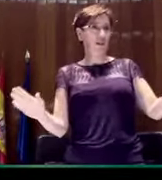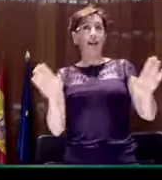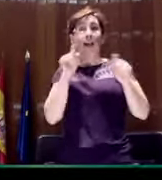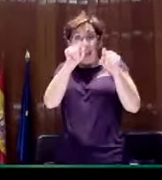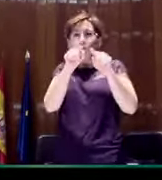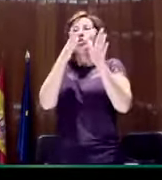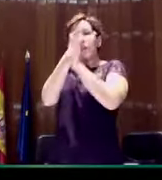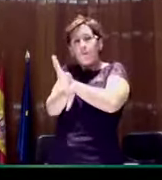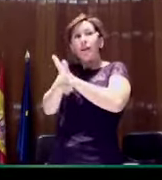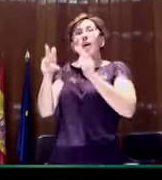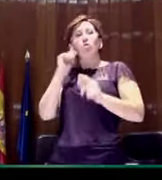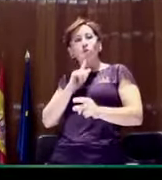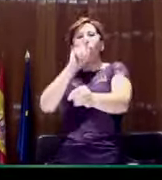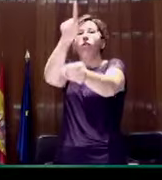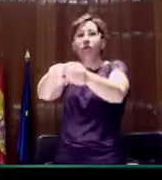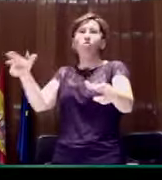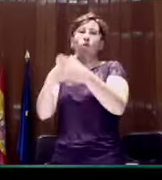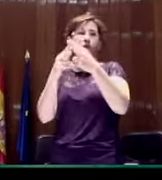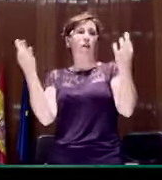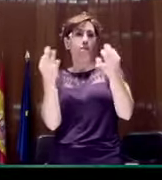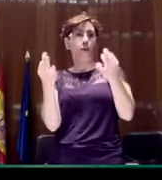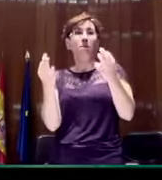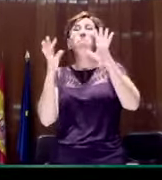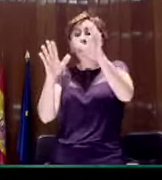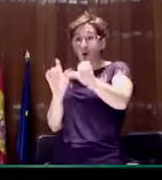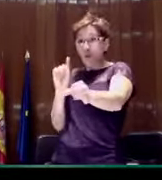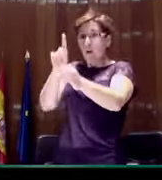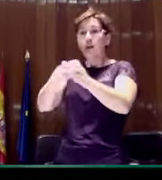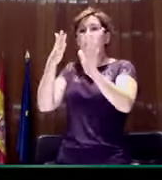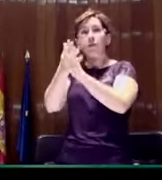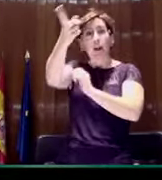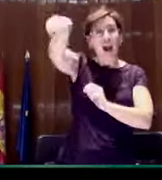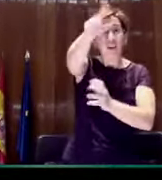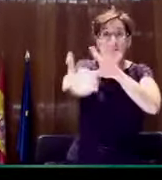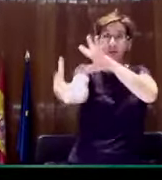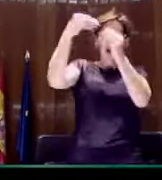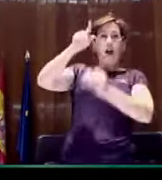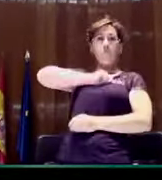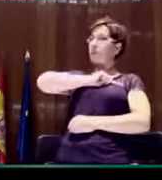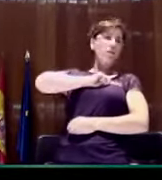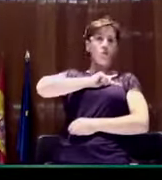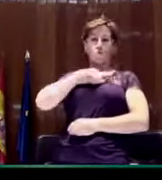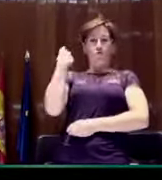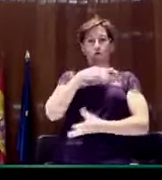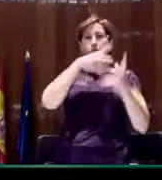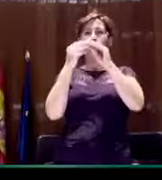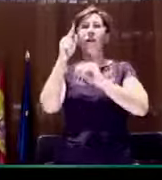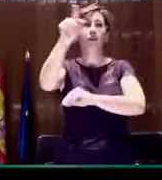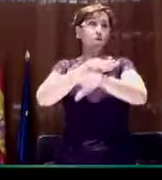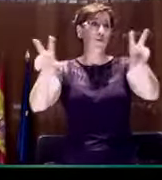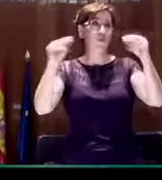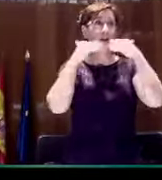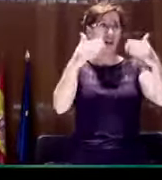nuestra sociedad. Y para que participen en nuestra sociedad somos nosotros los que tenemos que adaptarnos a ellos y no ellos a nosotros. Y eso es todo. Muchas gracias.